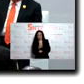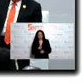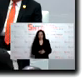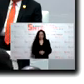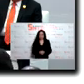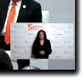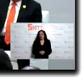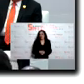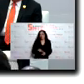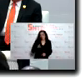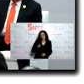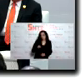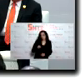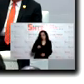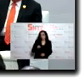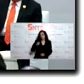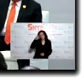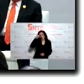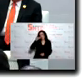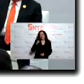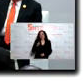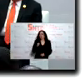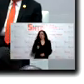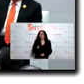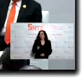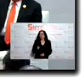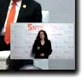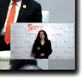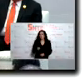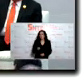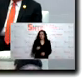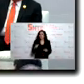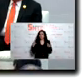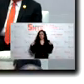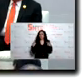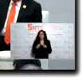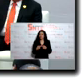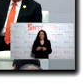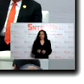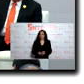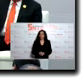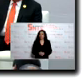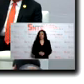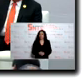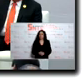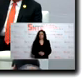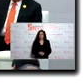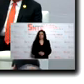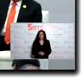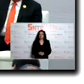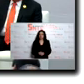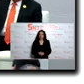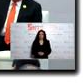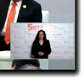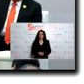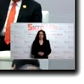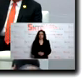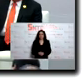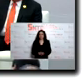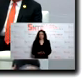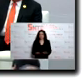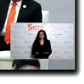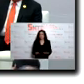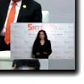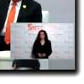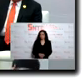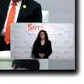sentido común acerca de las emociones. Yo creo que lo voy a pasar relativamente rápido, pero es como lo que todos creemos que son. En